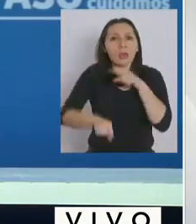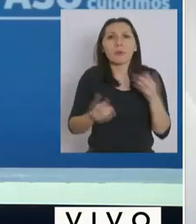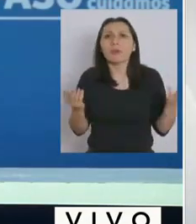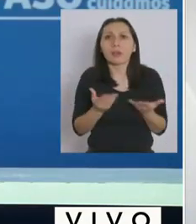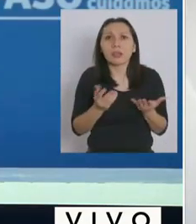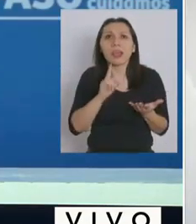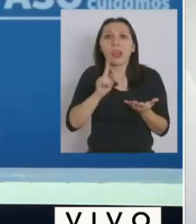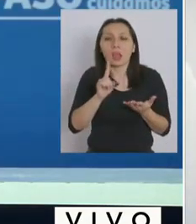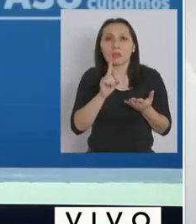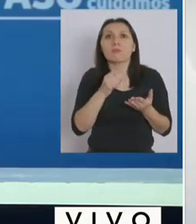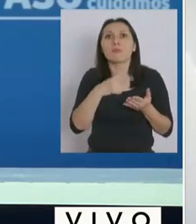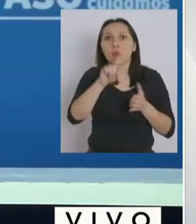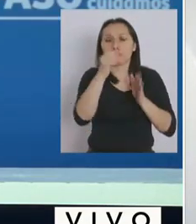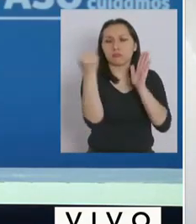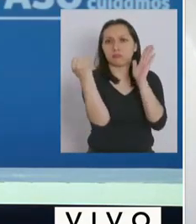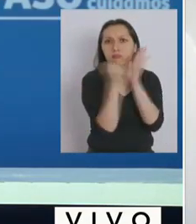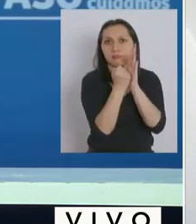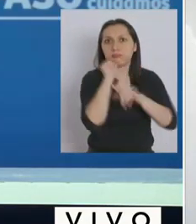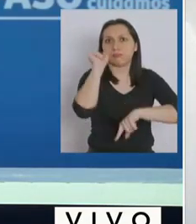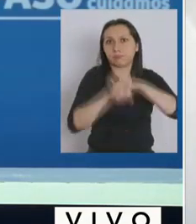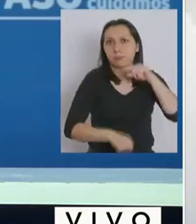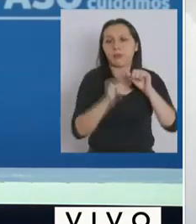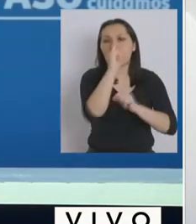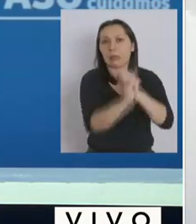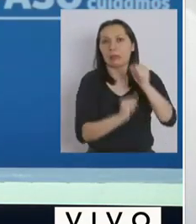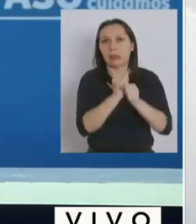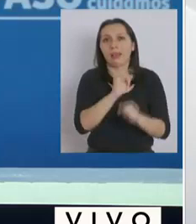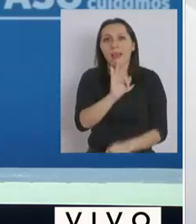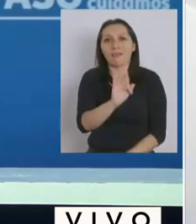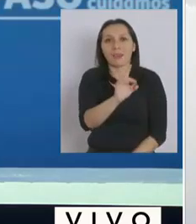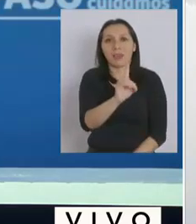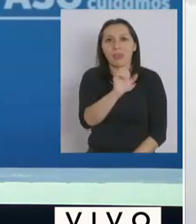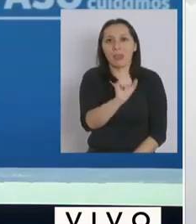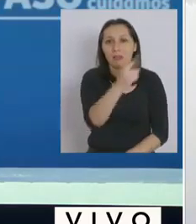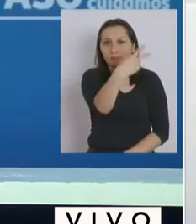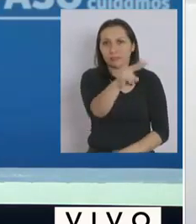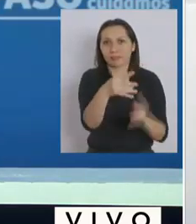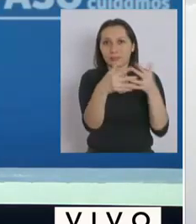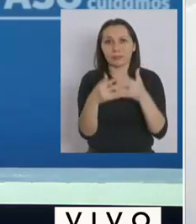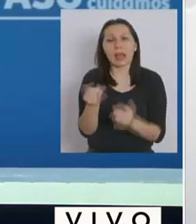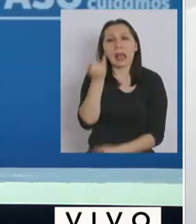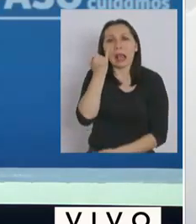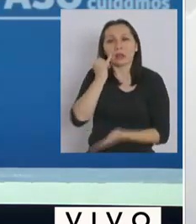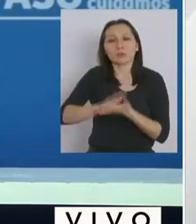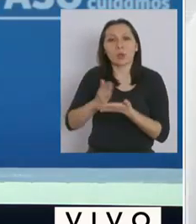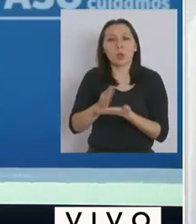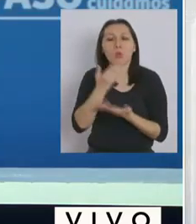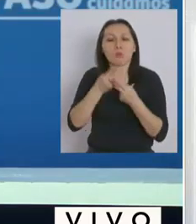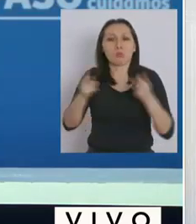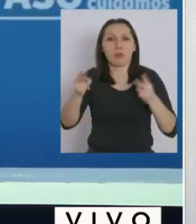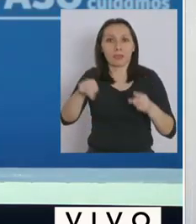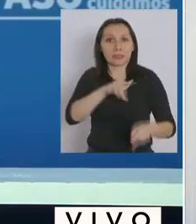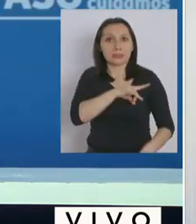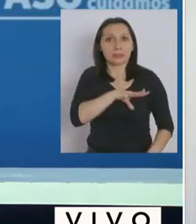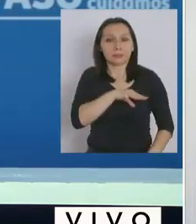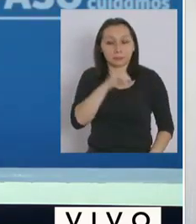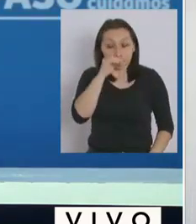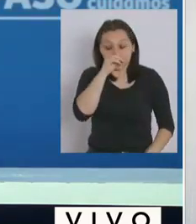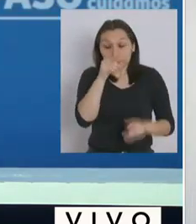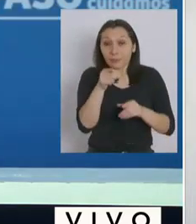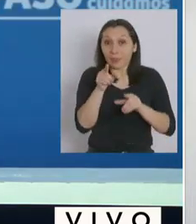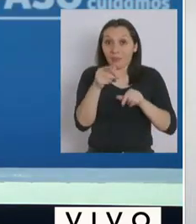por agencias regulatorias internacionales como la FDA y el Instituto de Salud Pública de nuestro país para cuando